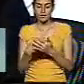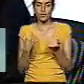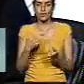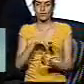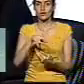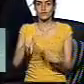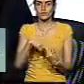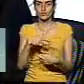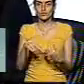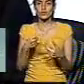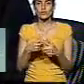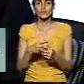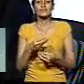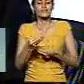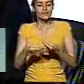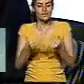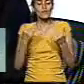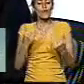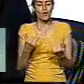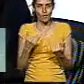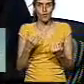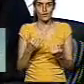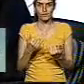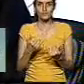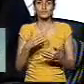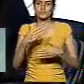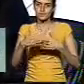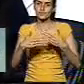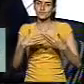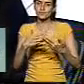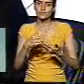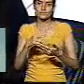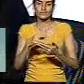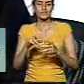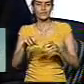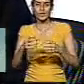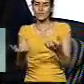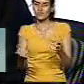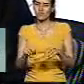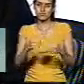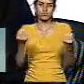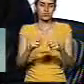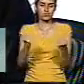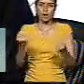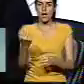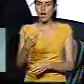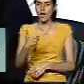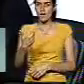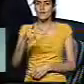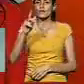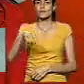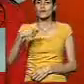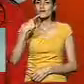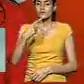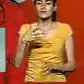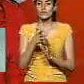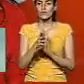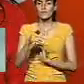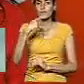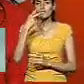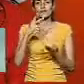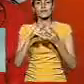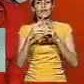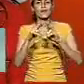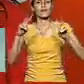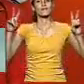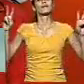revolucionario, es cuando se ha venido periódicamente destruyendo armas. Pero al mismo tiempo destacar que en la política de la paz,